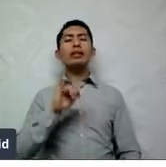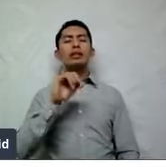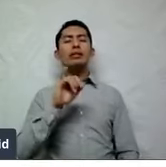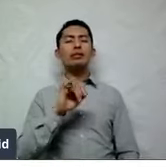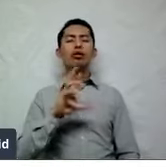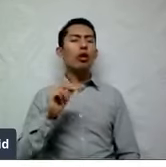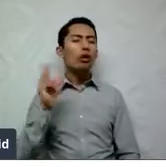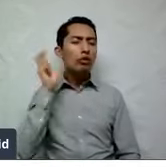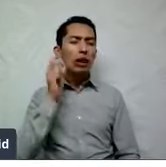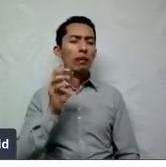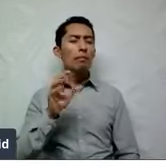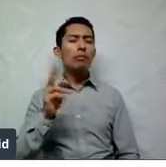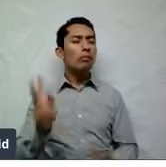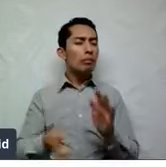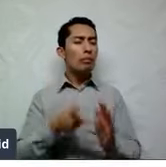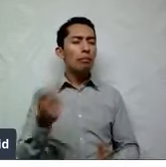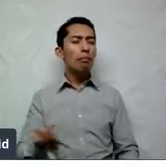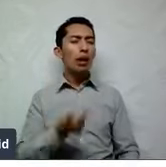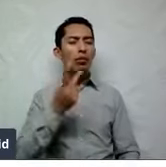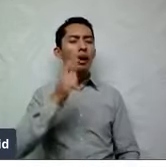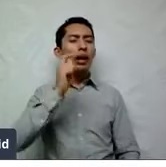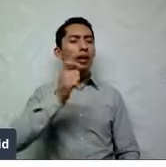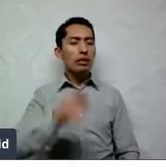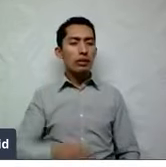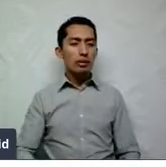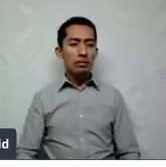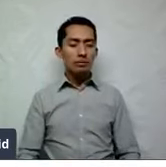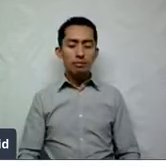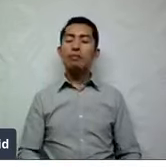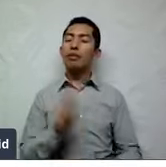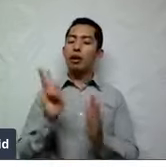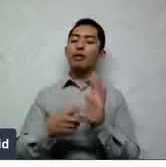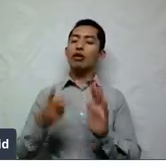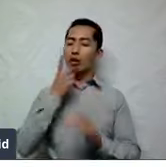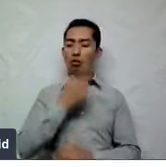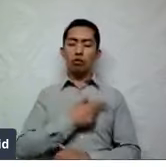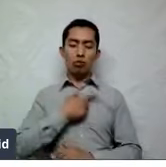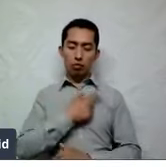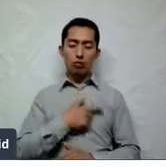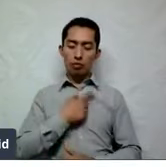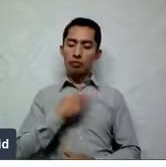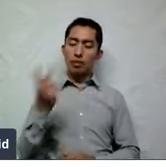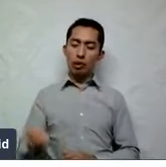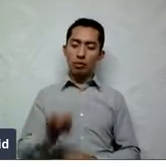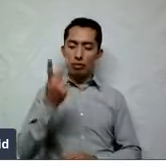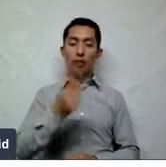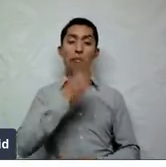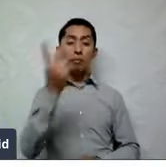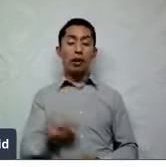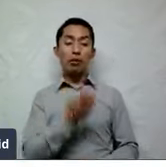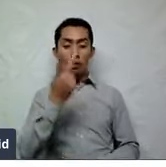No escuché bien la pregunta. Sí, doctor, se la repito con mucho gusto. ¿Puedo tener